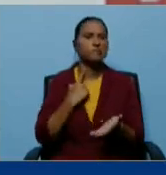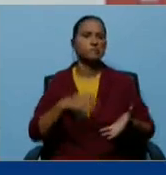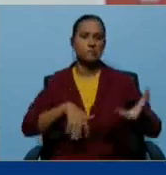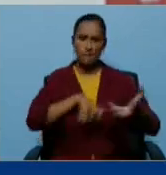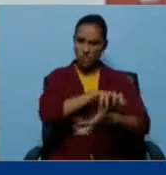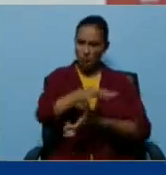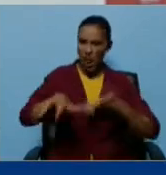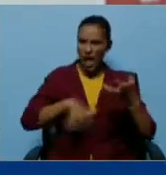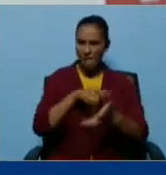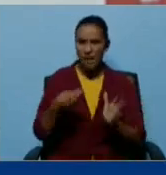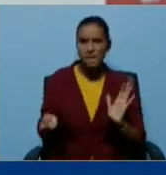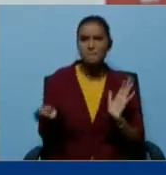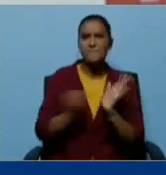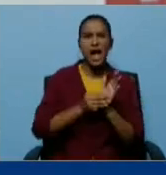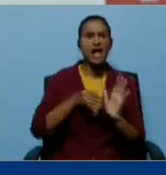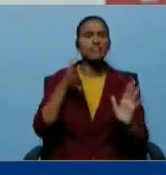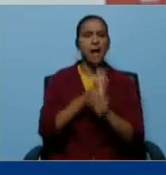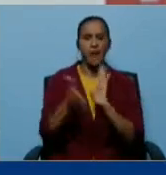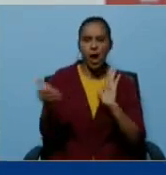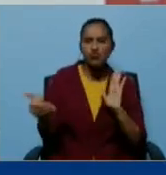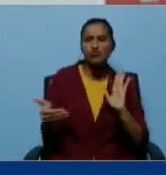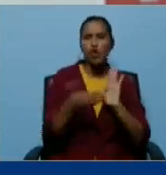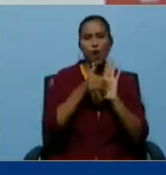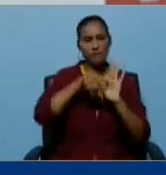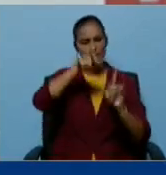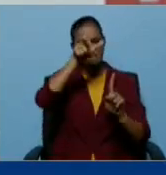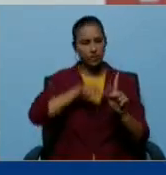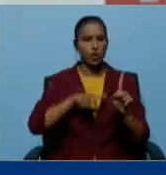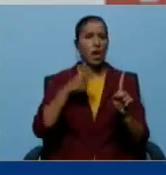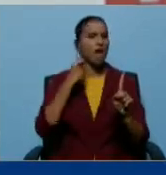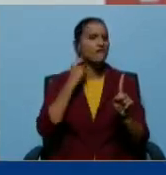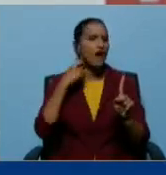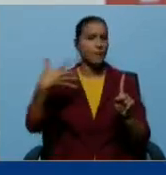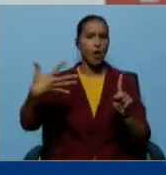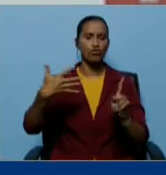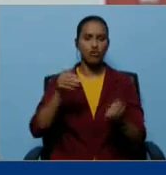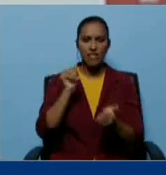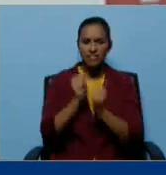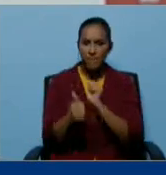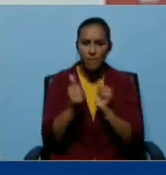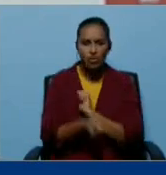atacaron artistas, deportistas, influencers,